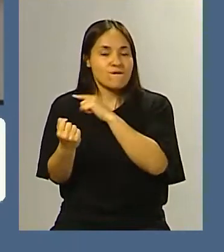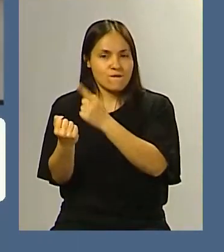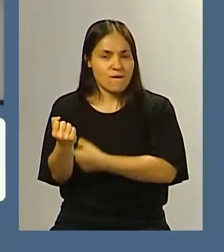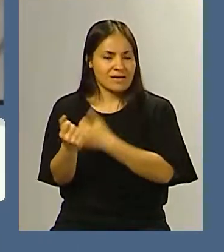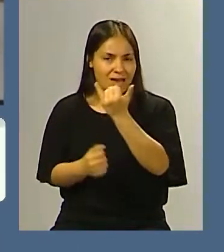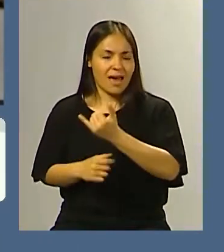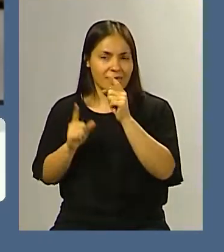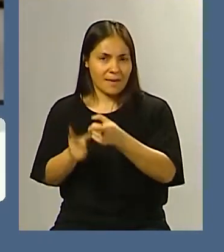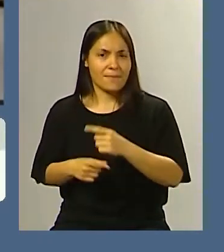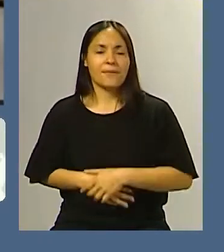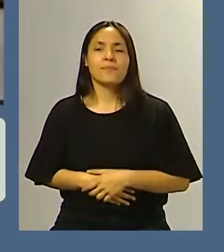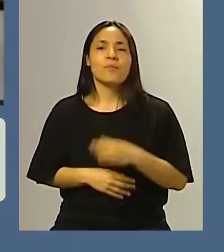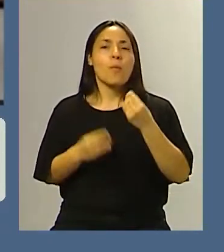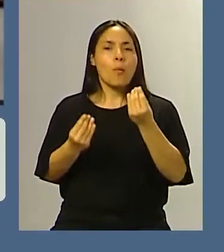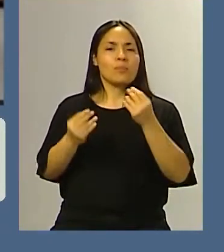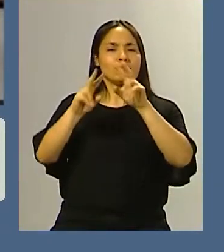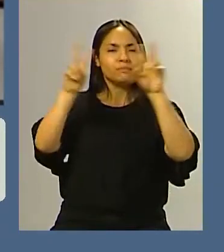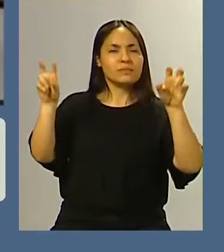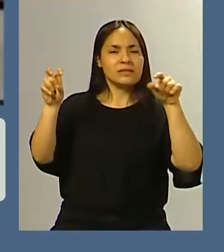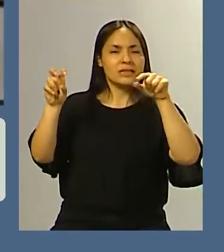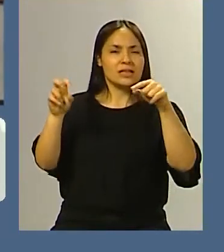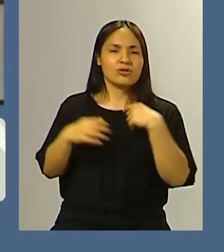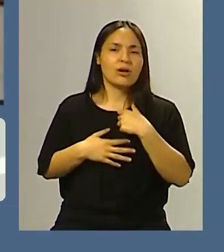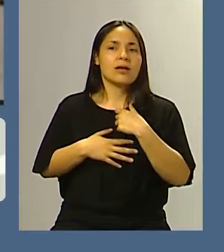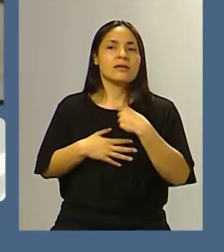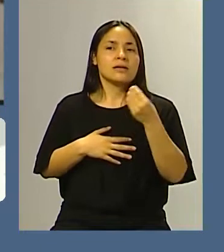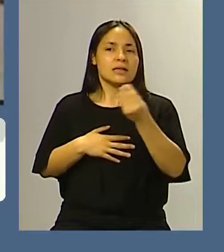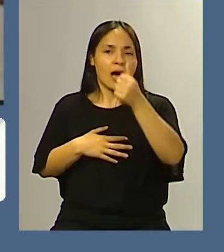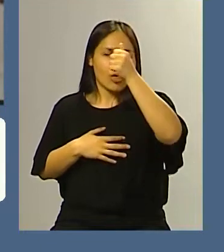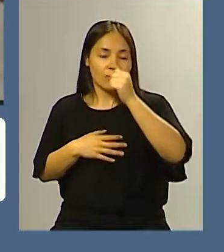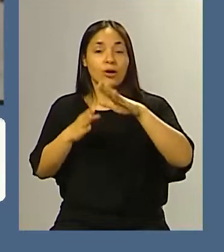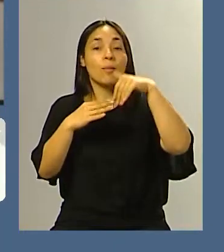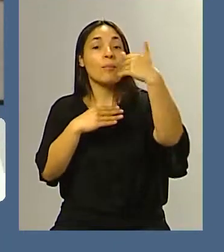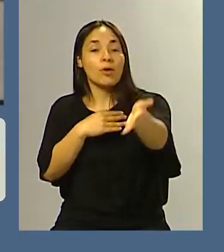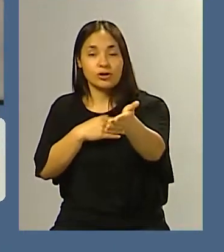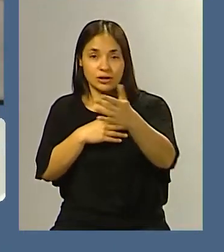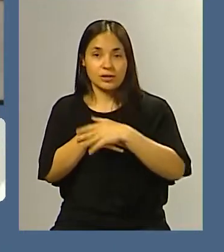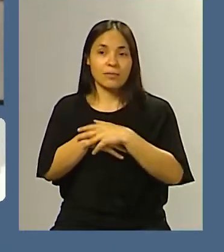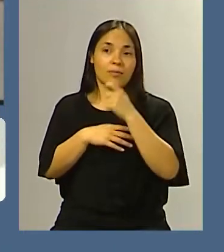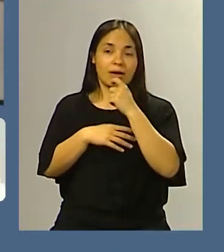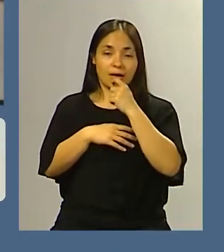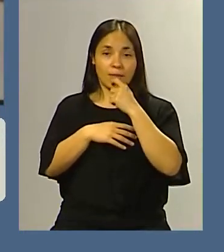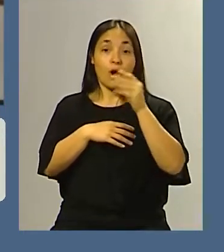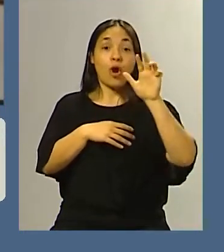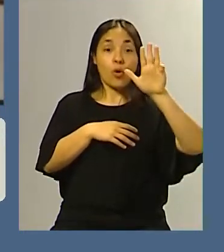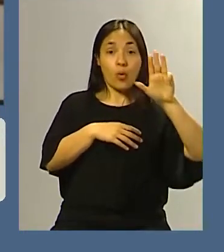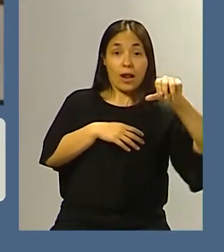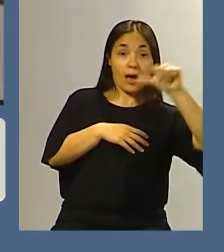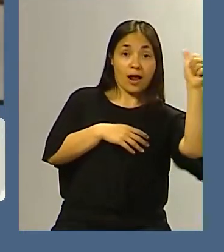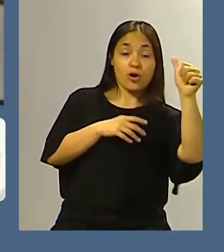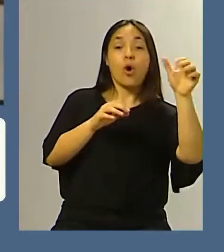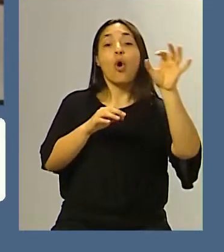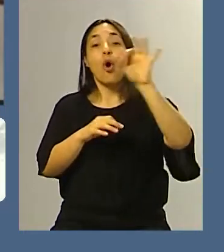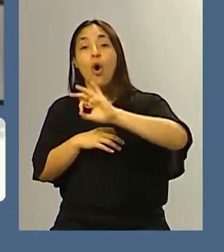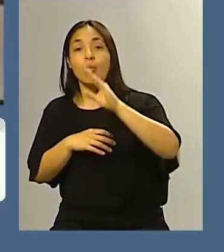que tal vez era el más adecuado el fin de semana después de la elección. Si el título era ¿ganó Lula o perdió Bolsonaro? Digo,